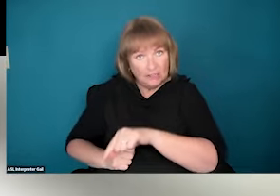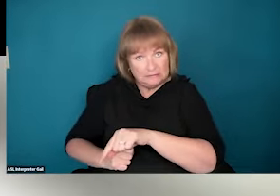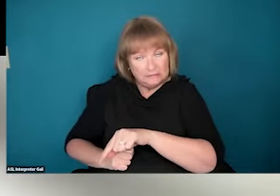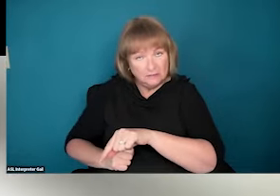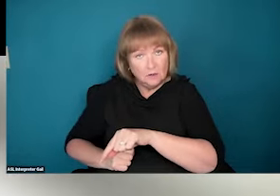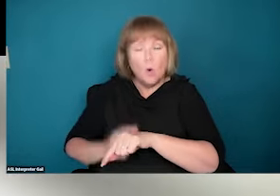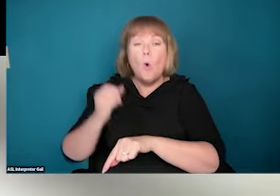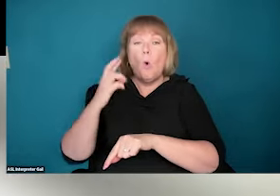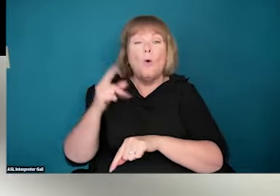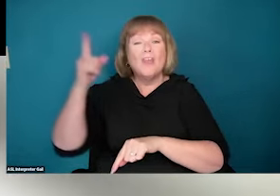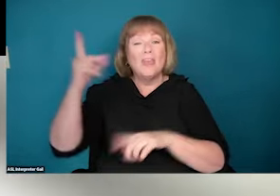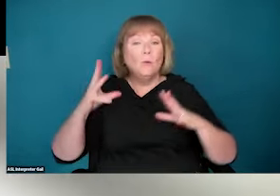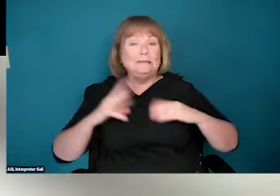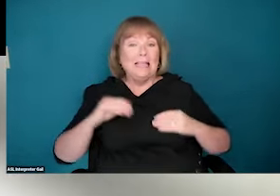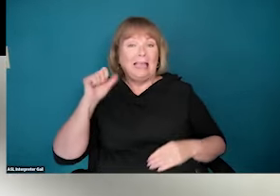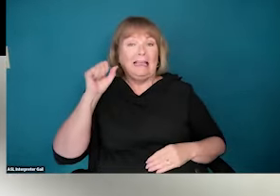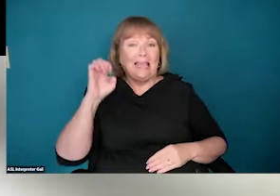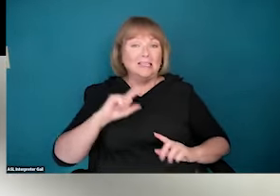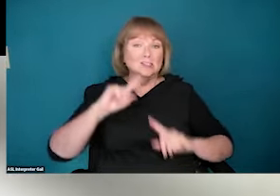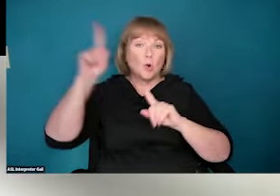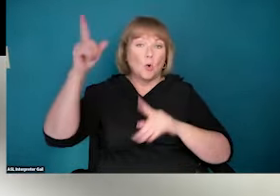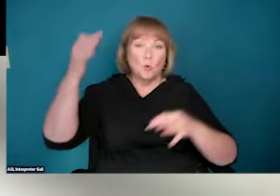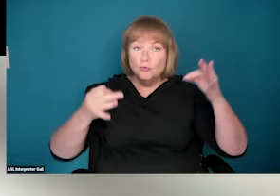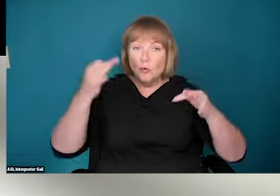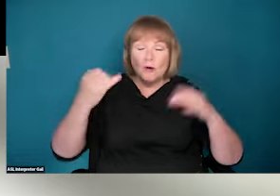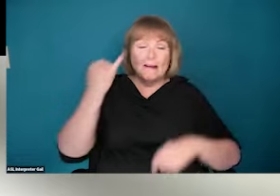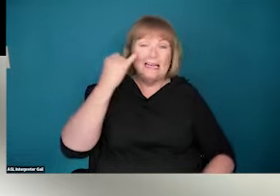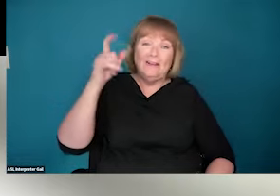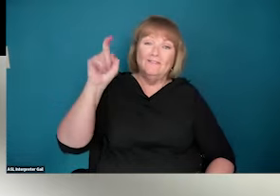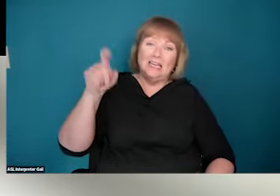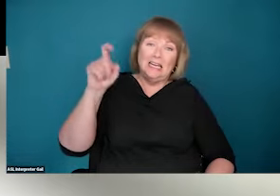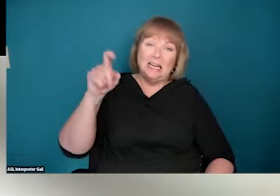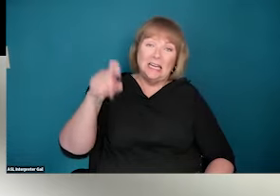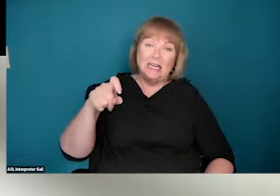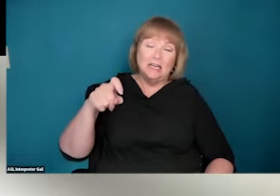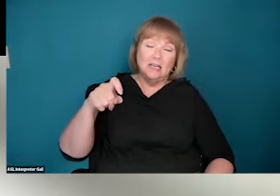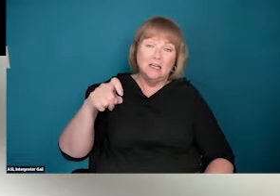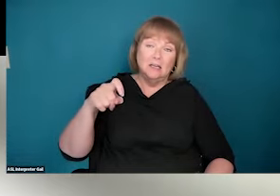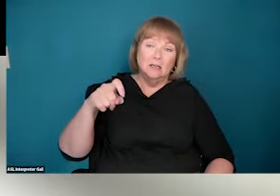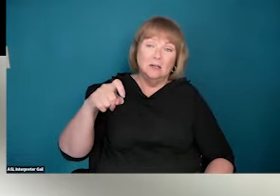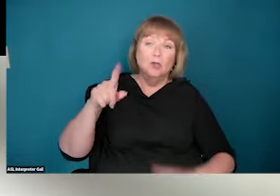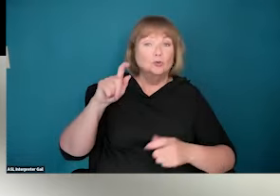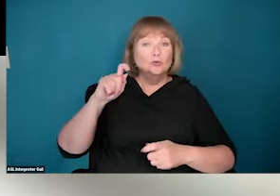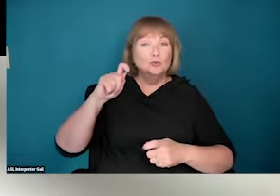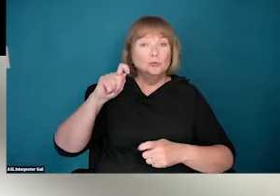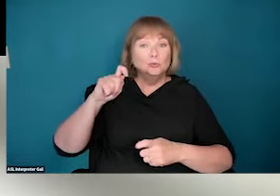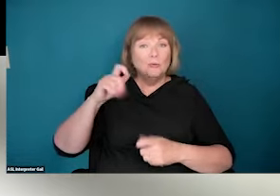están trabajando de acuerdo a la armonía de este individuo. Y entonces esto puede llegar